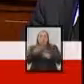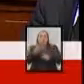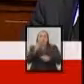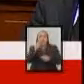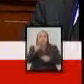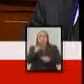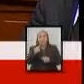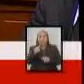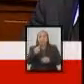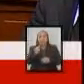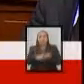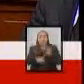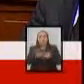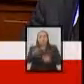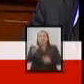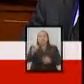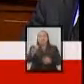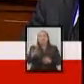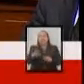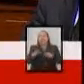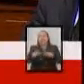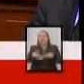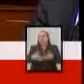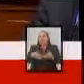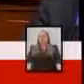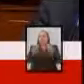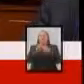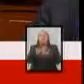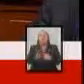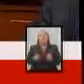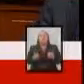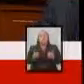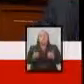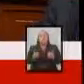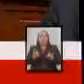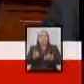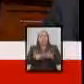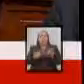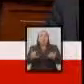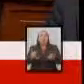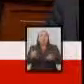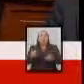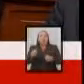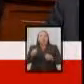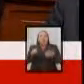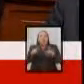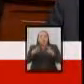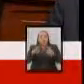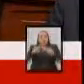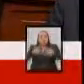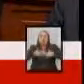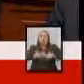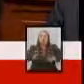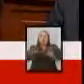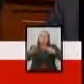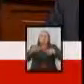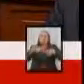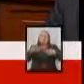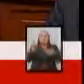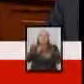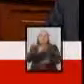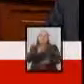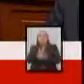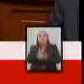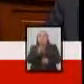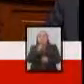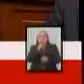estos hombres del mar que entregaron su energía y su fuerza y que hoy día, en vez de tener satisfacción, lo único